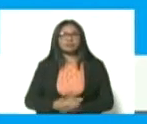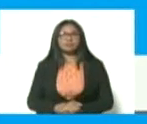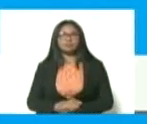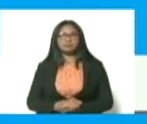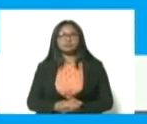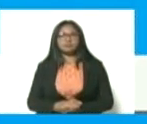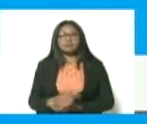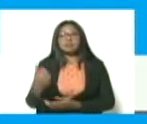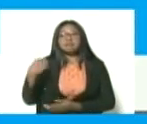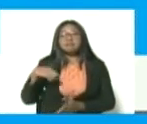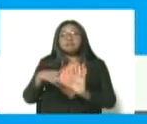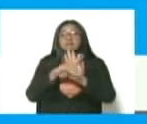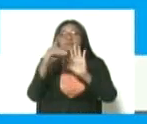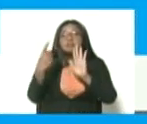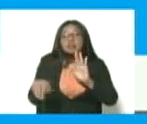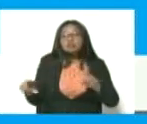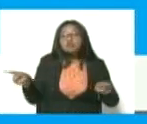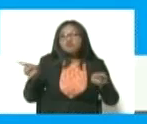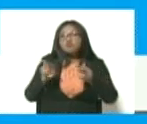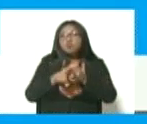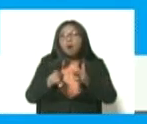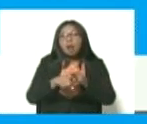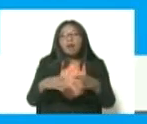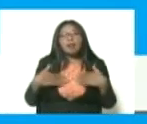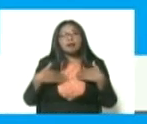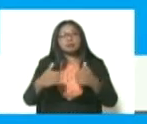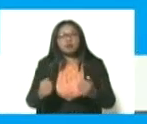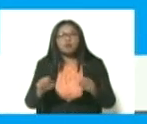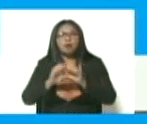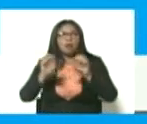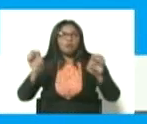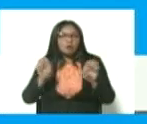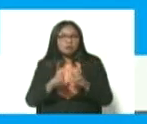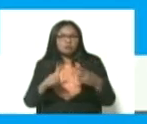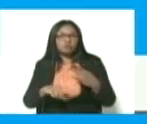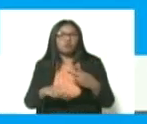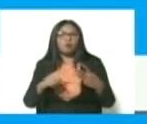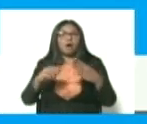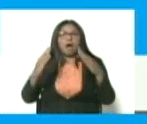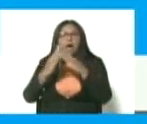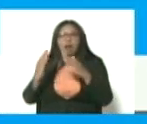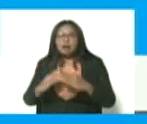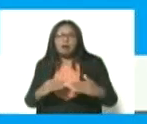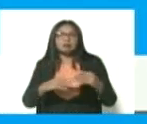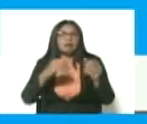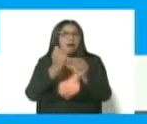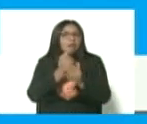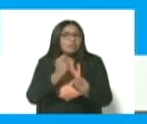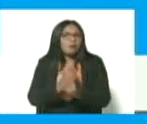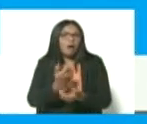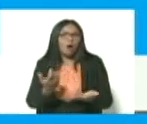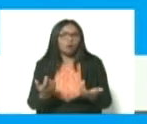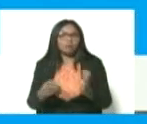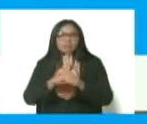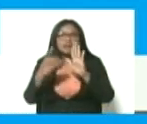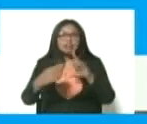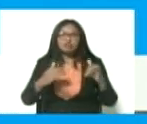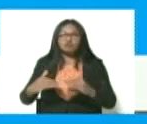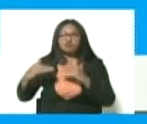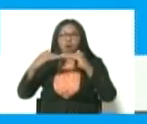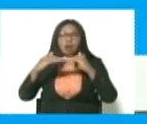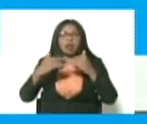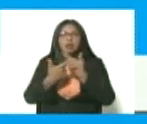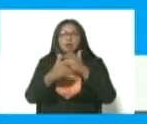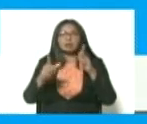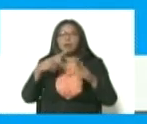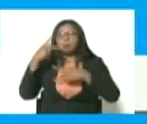plenos derechos a la salud, a la educación, a la vivienda, al trabajo, a la libertad